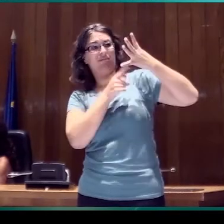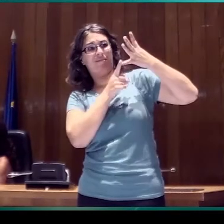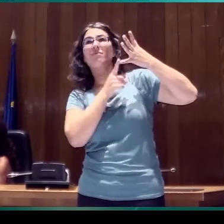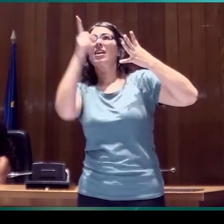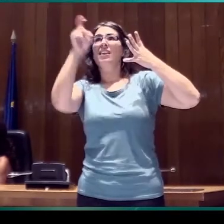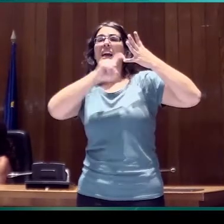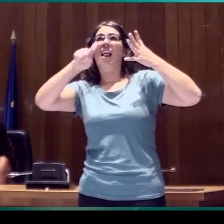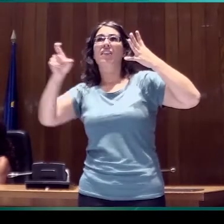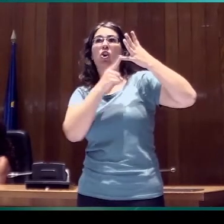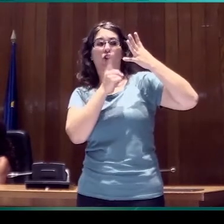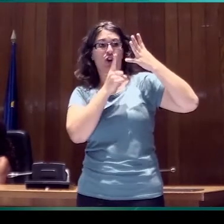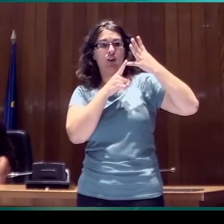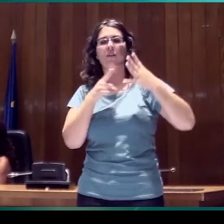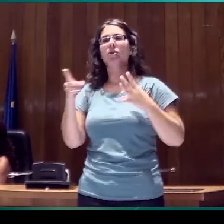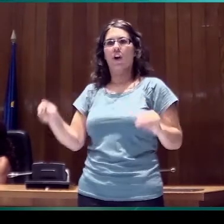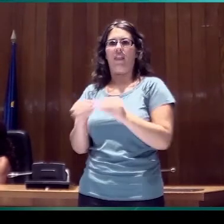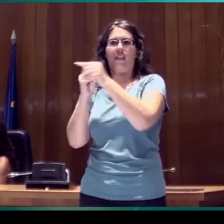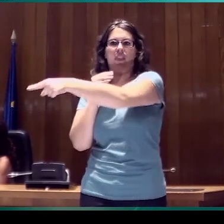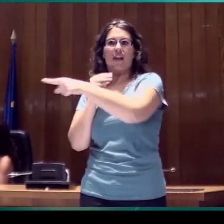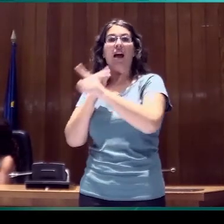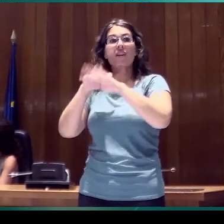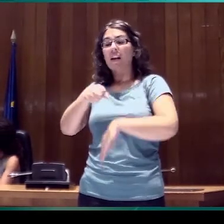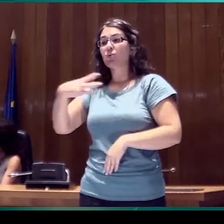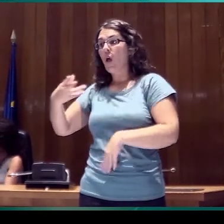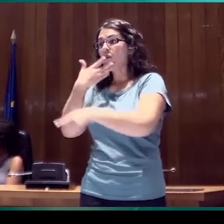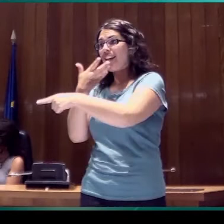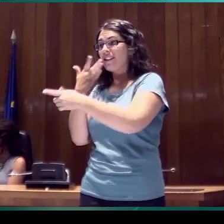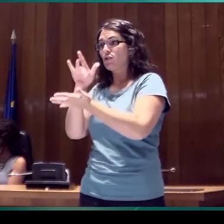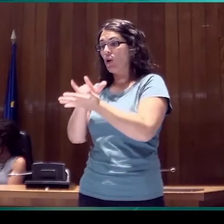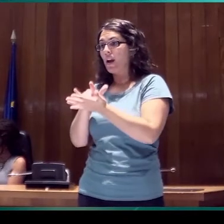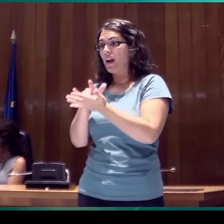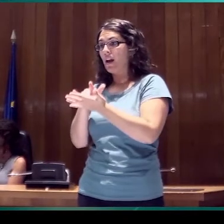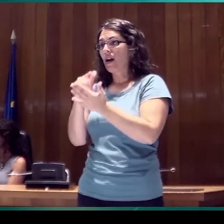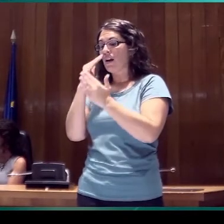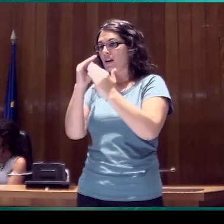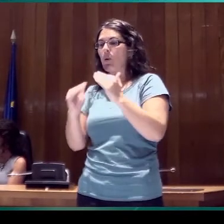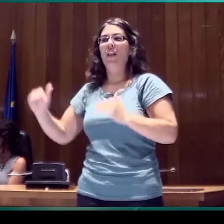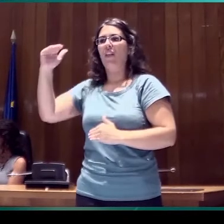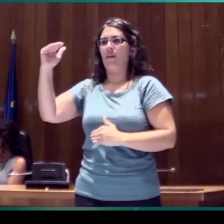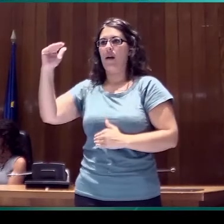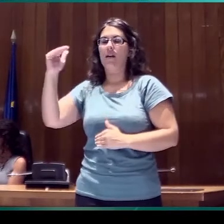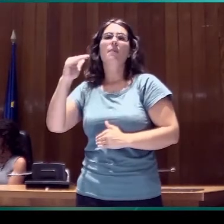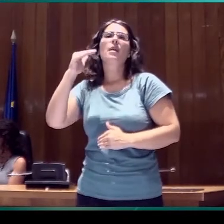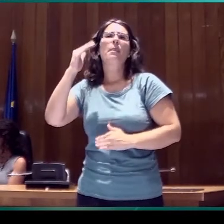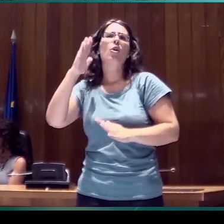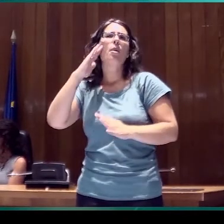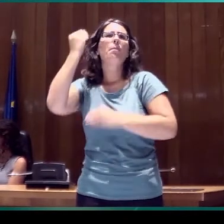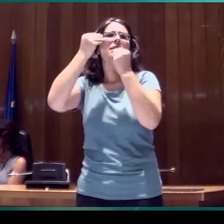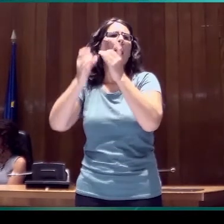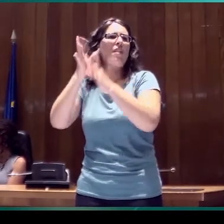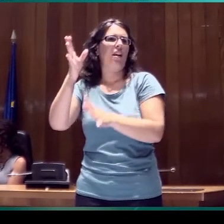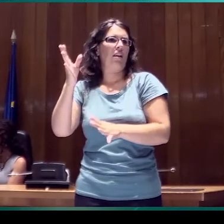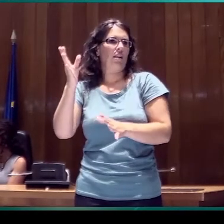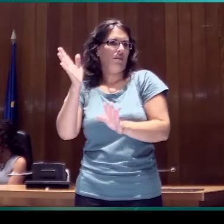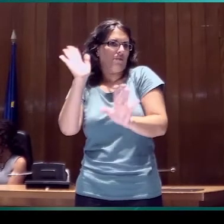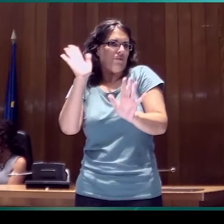Entonces, ¿qué hipótesis sacamos de este resultado de los oyentes por encima de lo esperado por azar? Que, en parte, podía deberse a que los oyentes se estuviesen